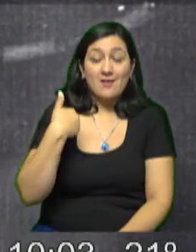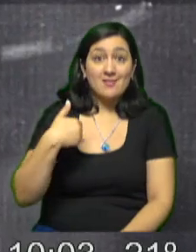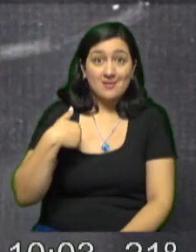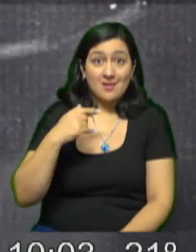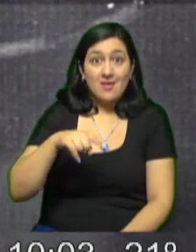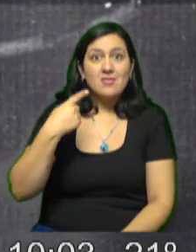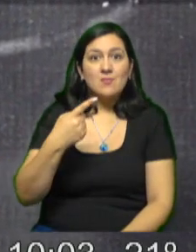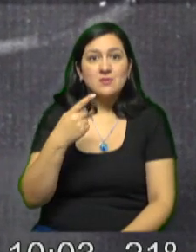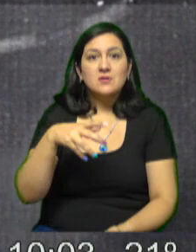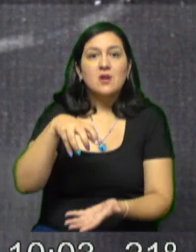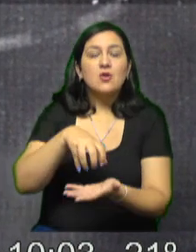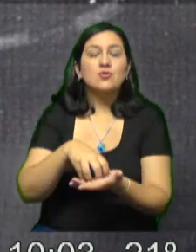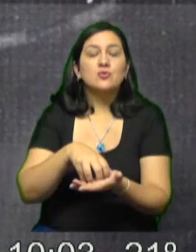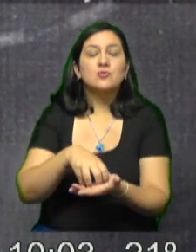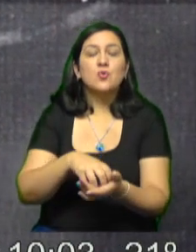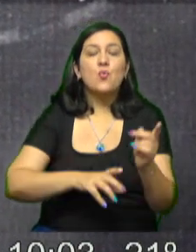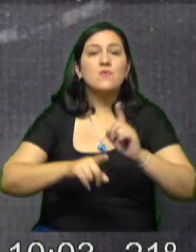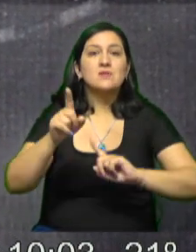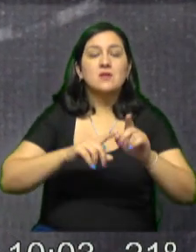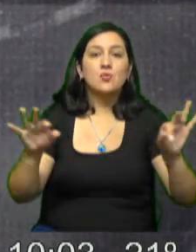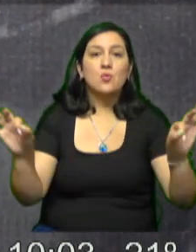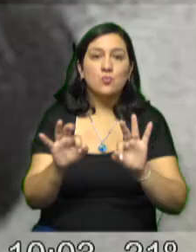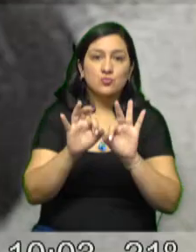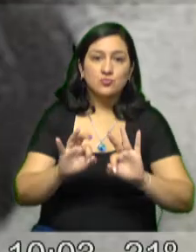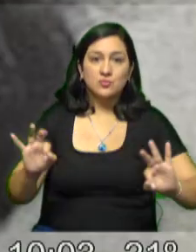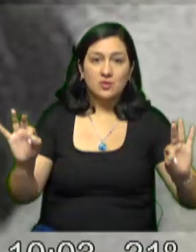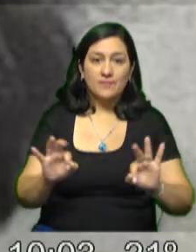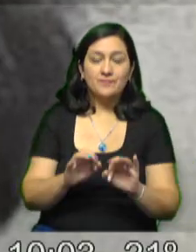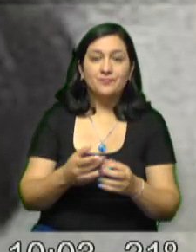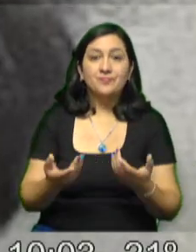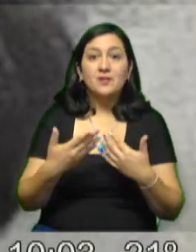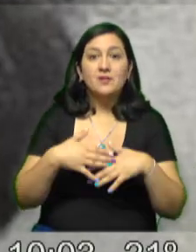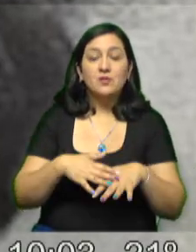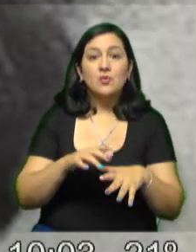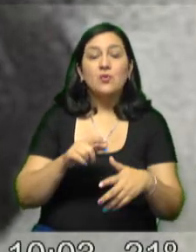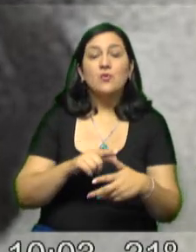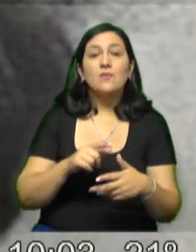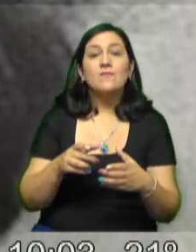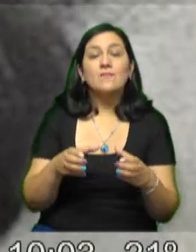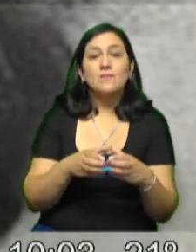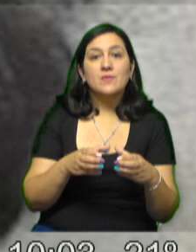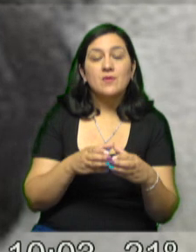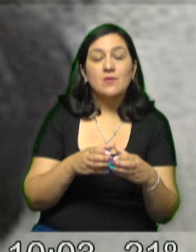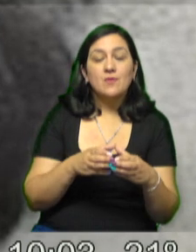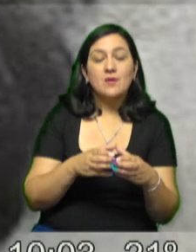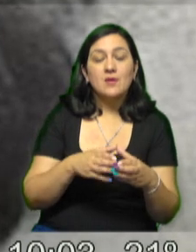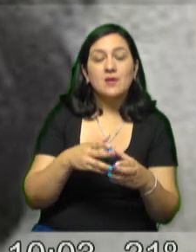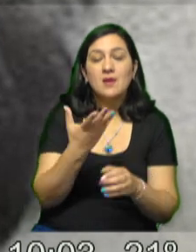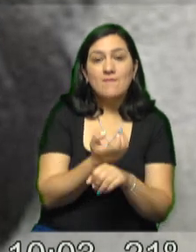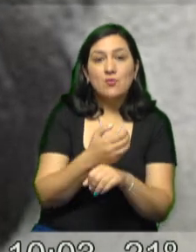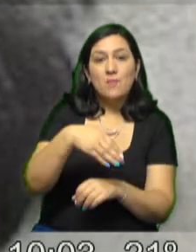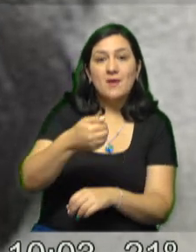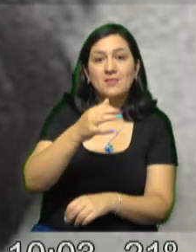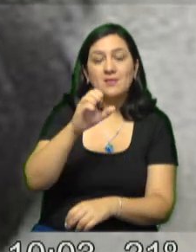luego en el Conservatorio Universitario de Música. Integró Montresvideo y Baldío y grabó con Mateo,